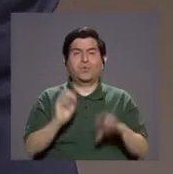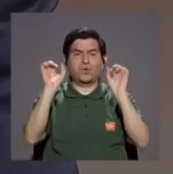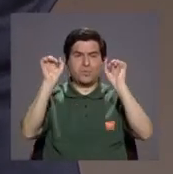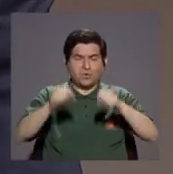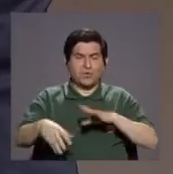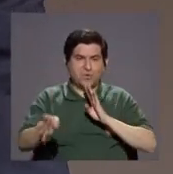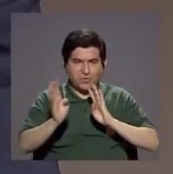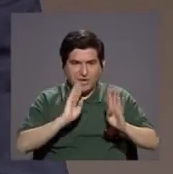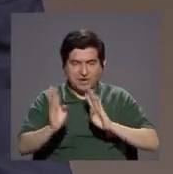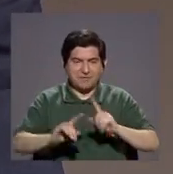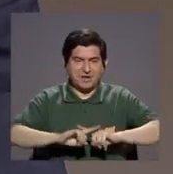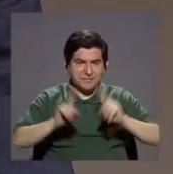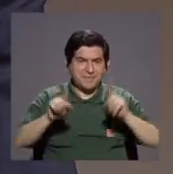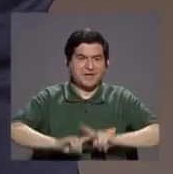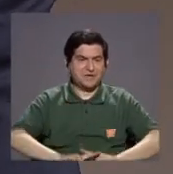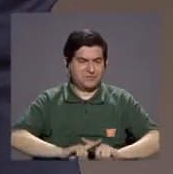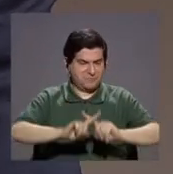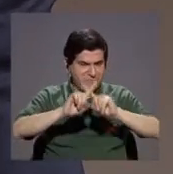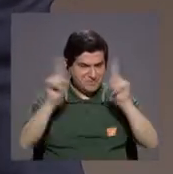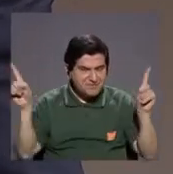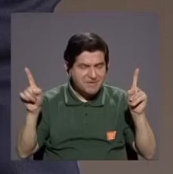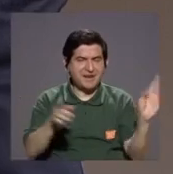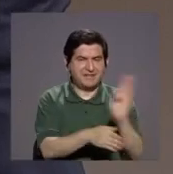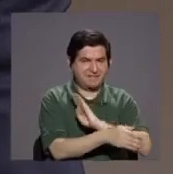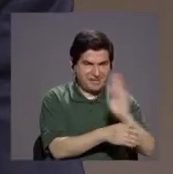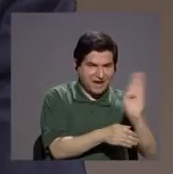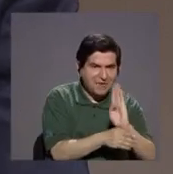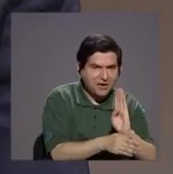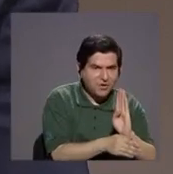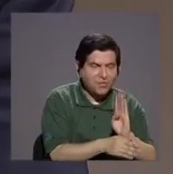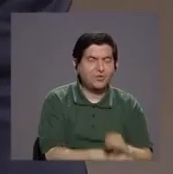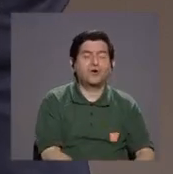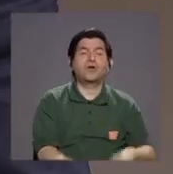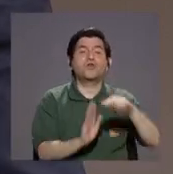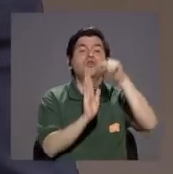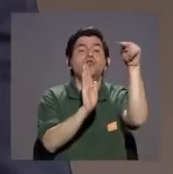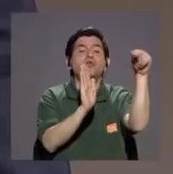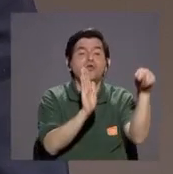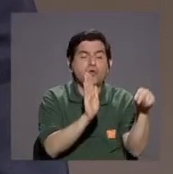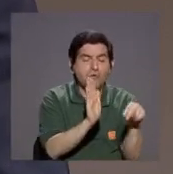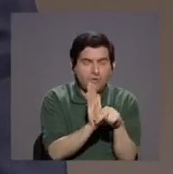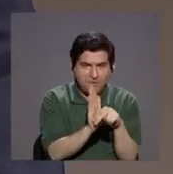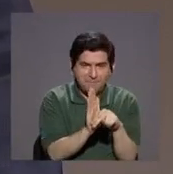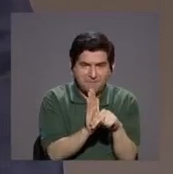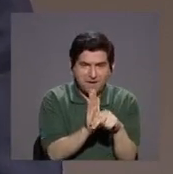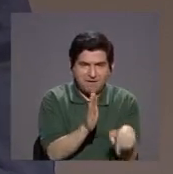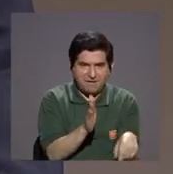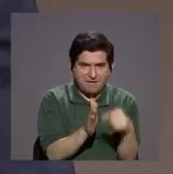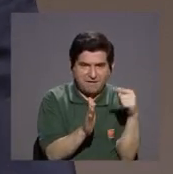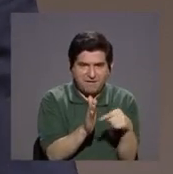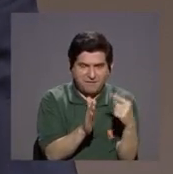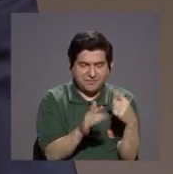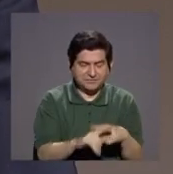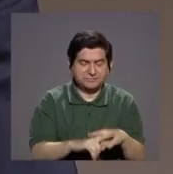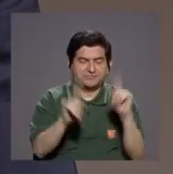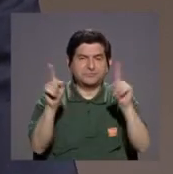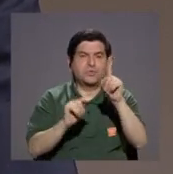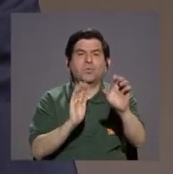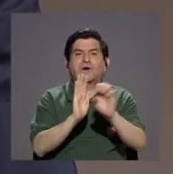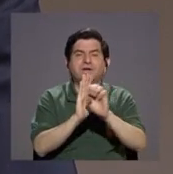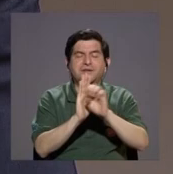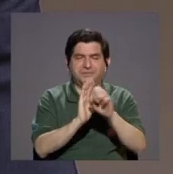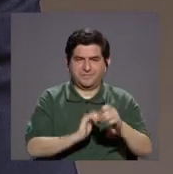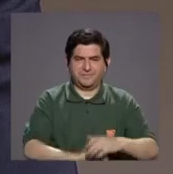podemos hablar pero que se diferencia bastante de un banco y por lo tanto la normativa a veces tiene que ser diferente voy a dar un ejemplo